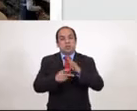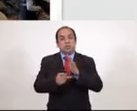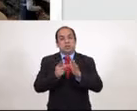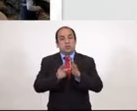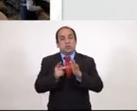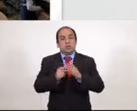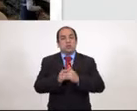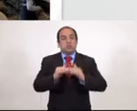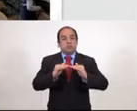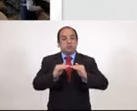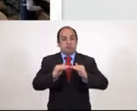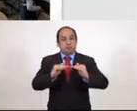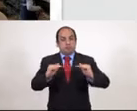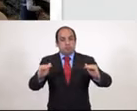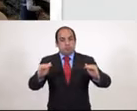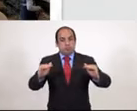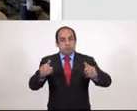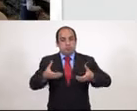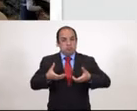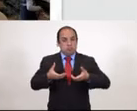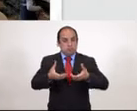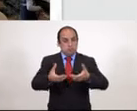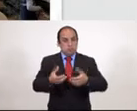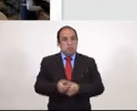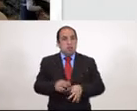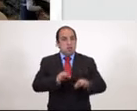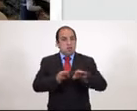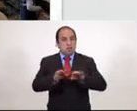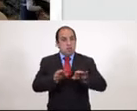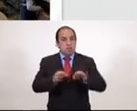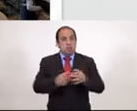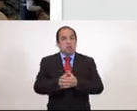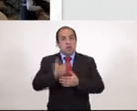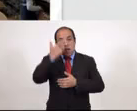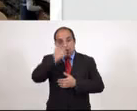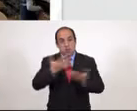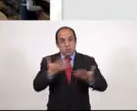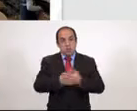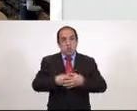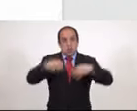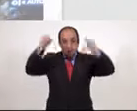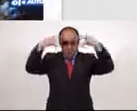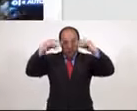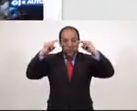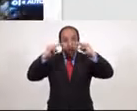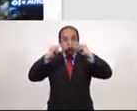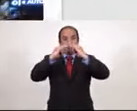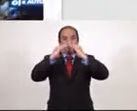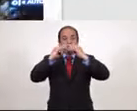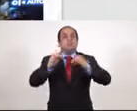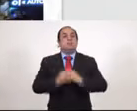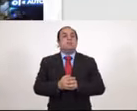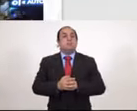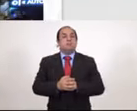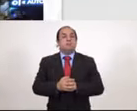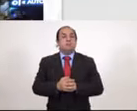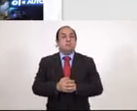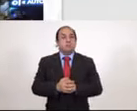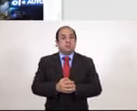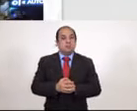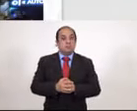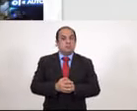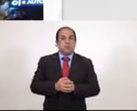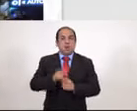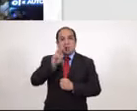vialidad. Entonces, este trabajo se hizo de noche bajo la lluvia, pero con la protección de una gran carpa como la